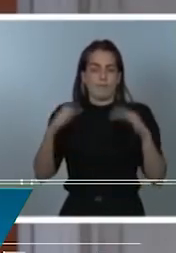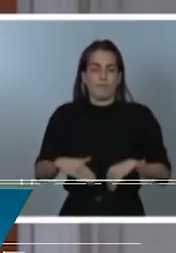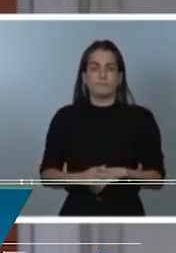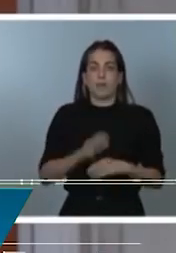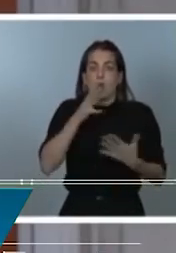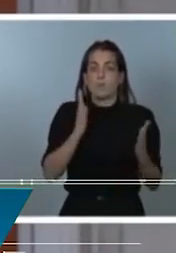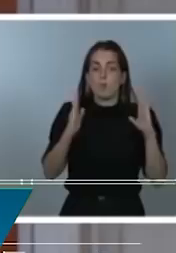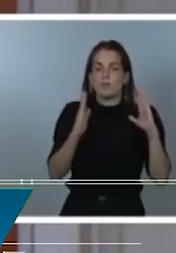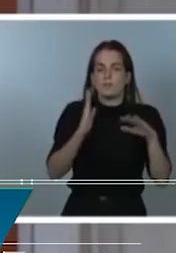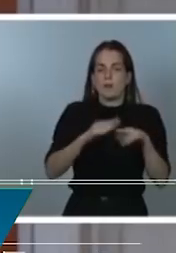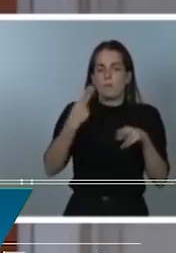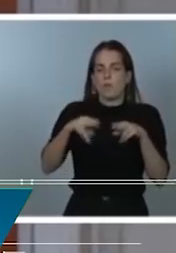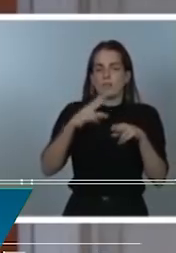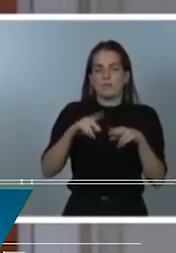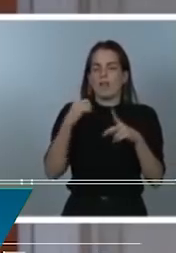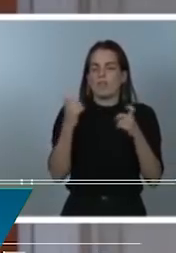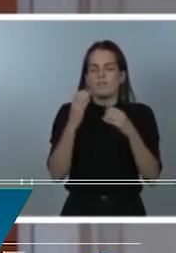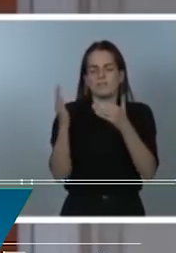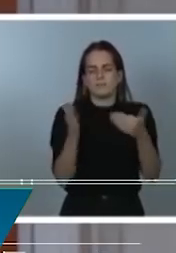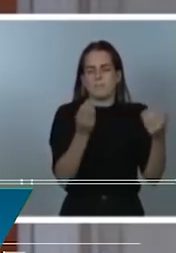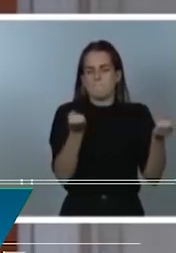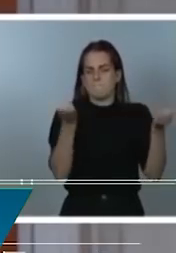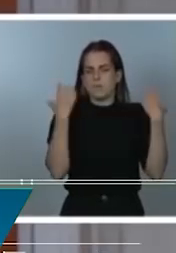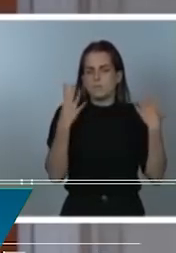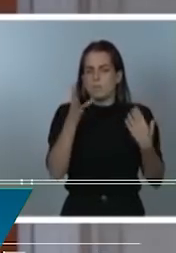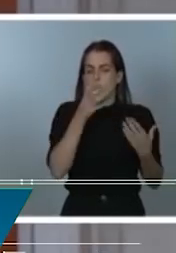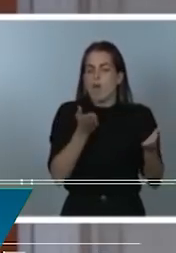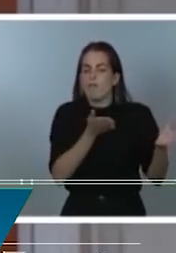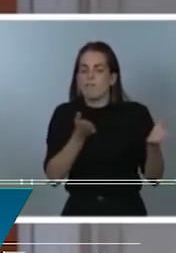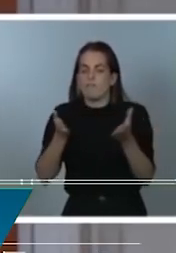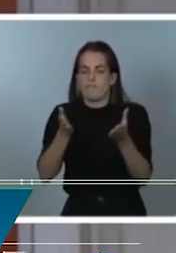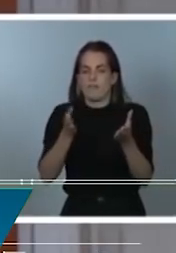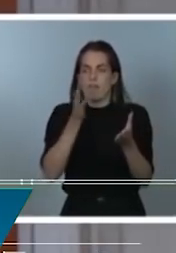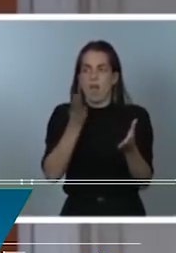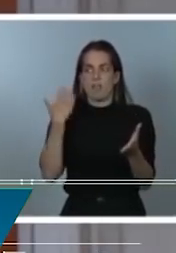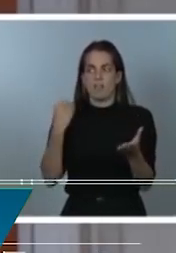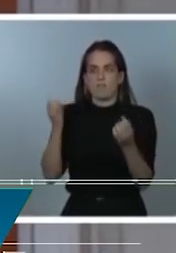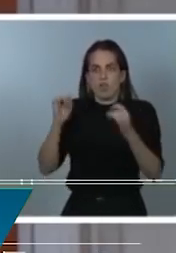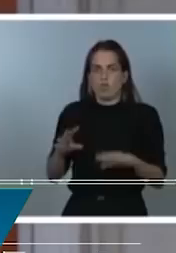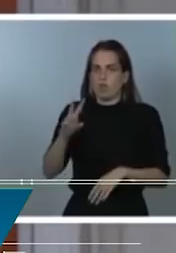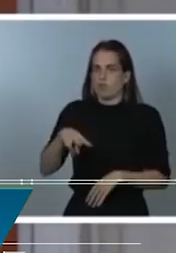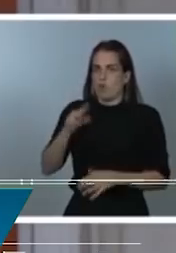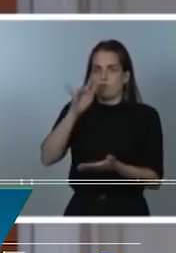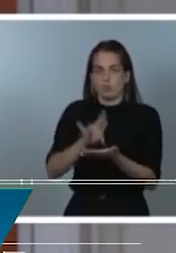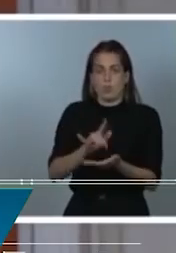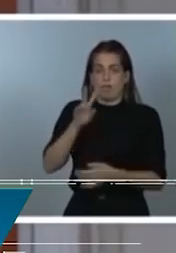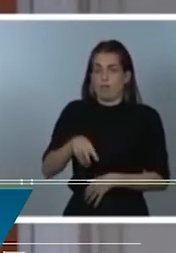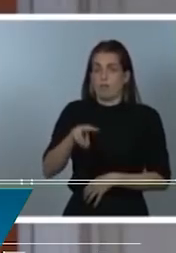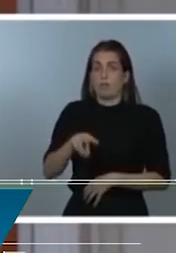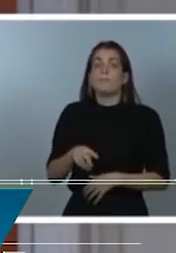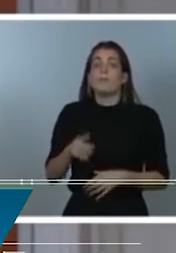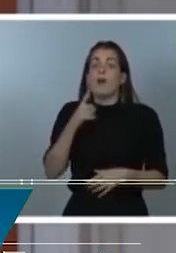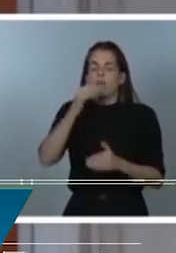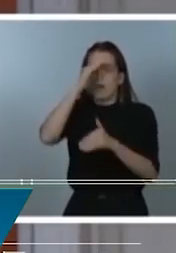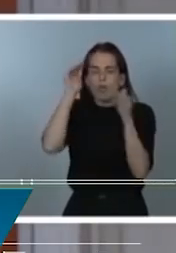le va a permitir pues seguir en la Moncloa, que es su única obsesión y por lo único que parece vivir, ¿no? Que